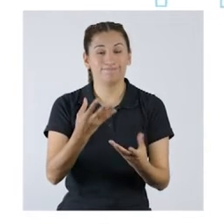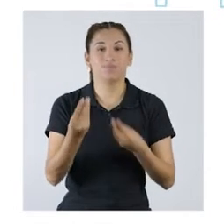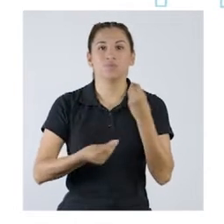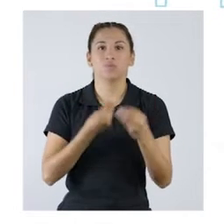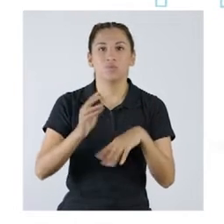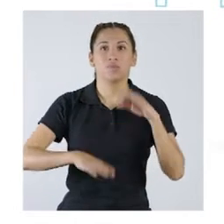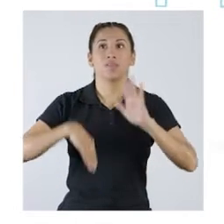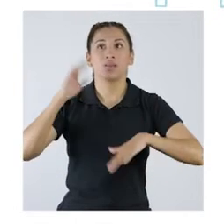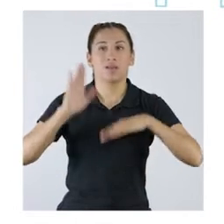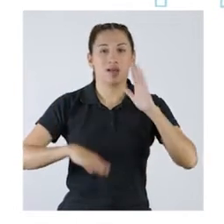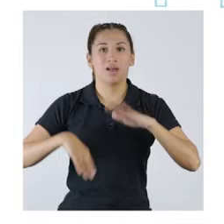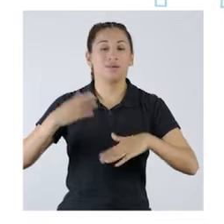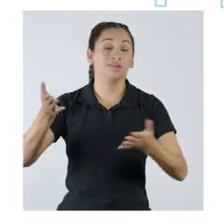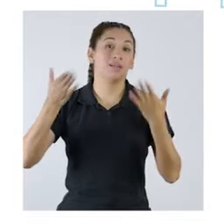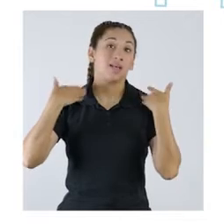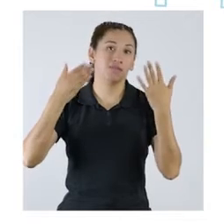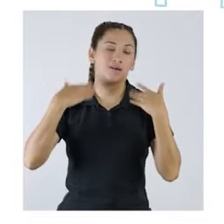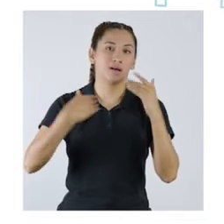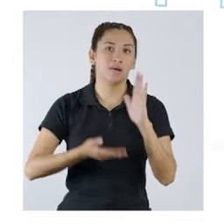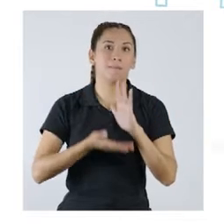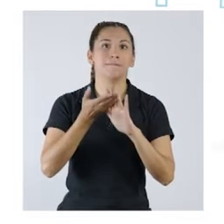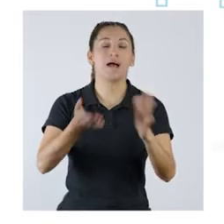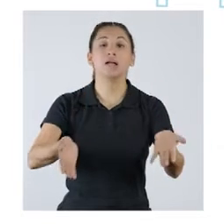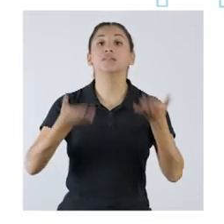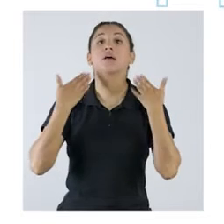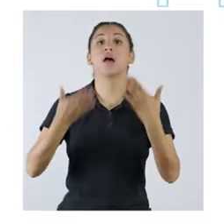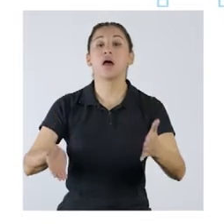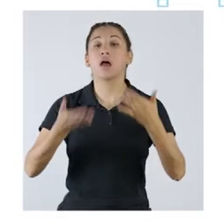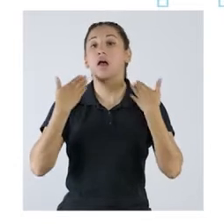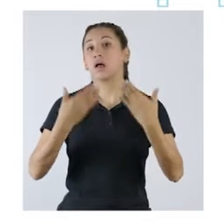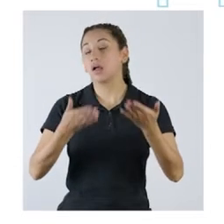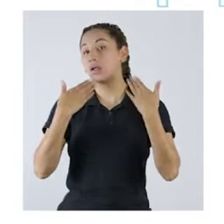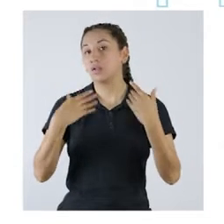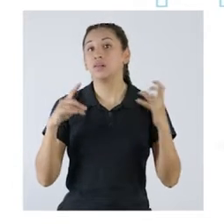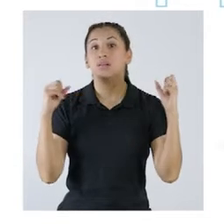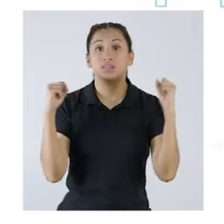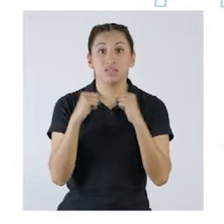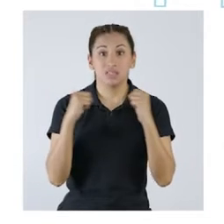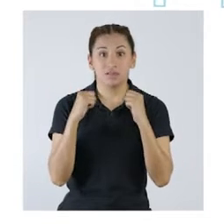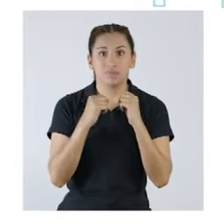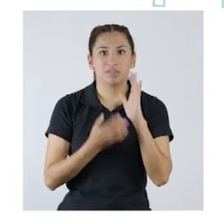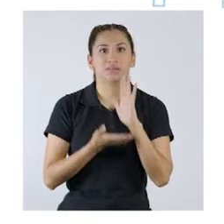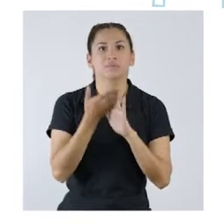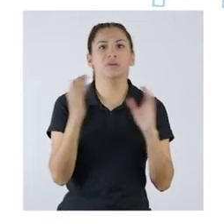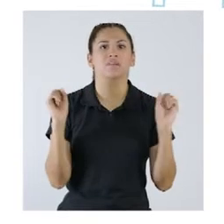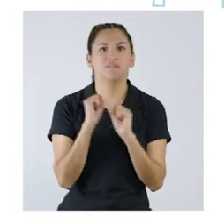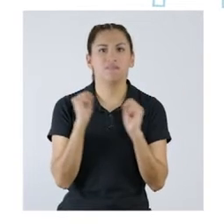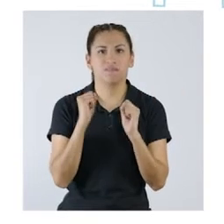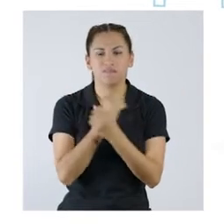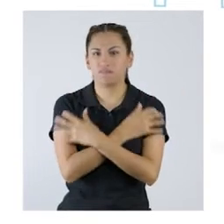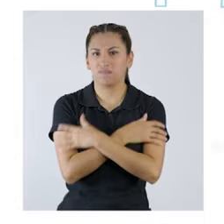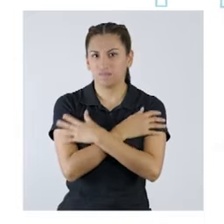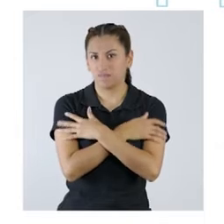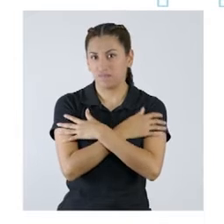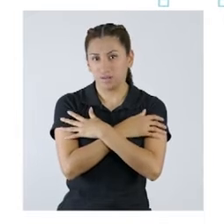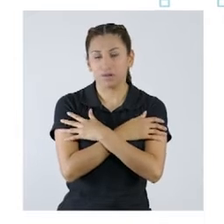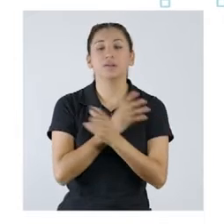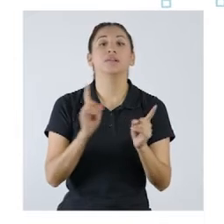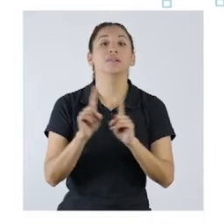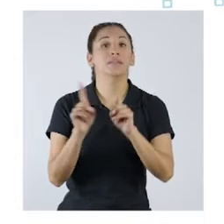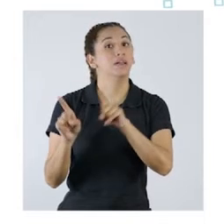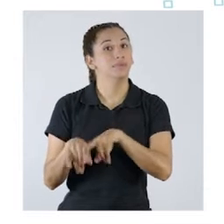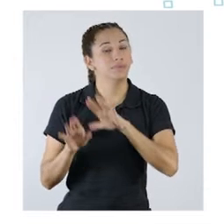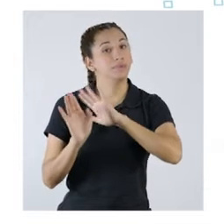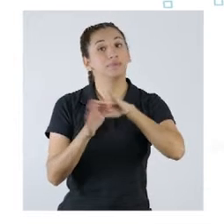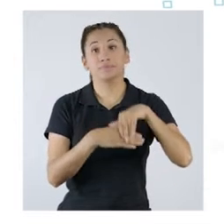como cada vez los veranos son más calurosos y los inviernos más fríos.